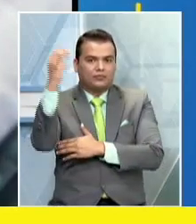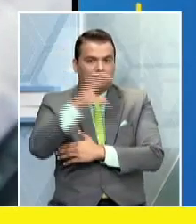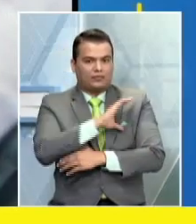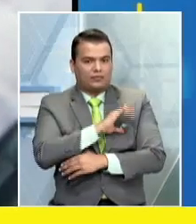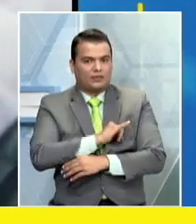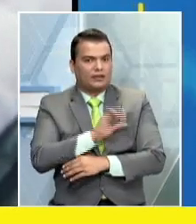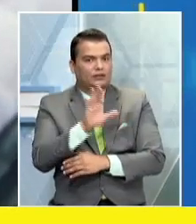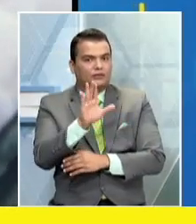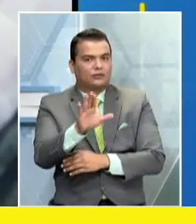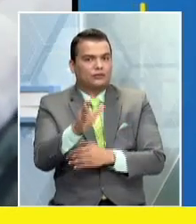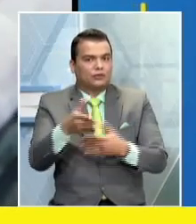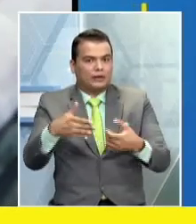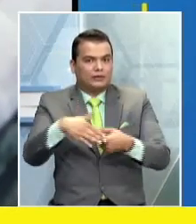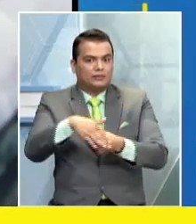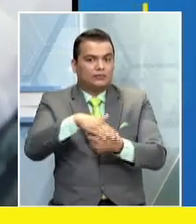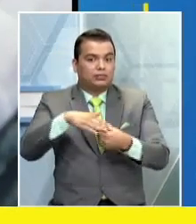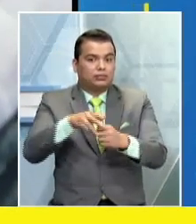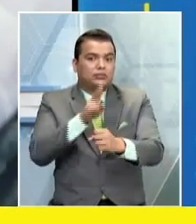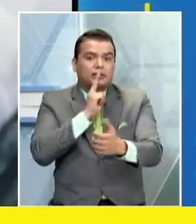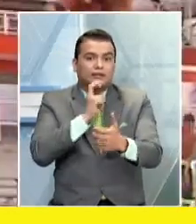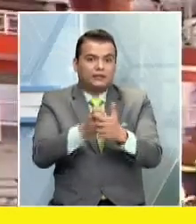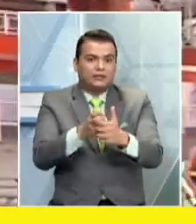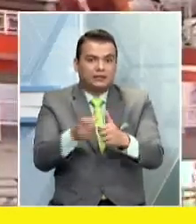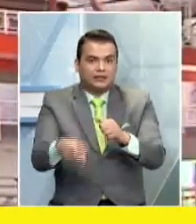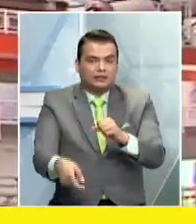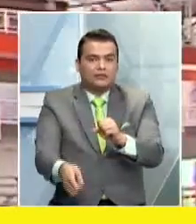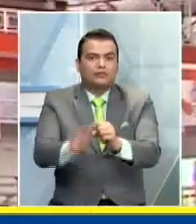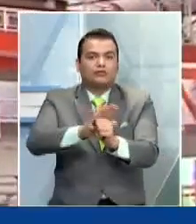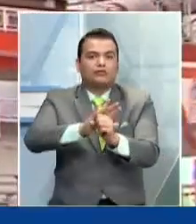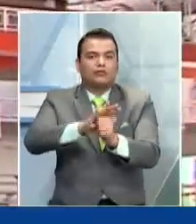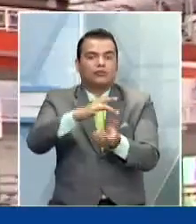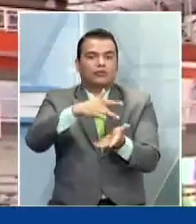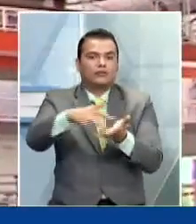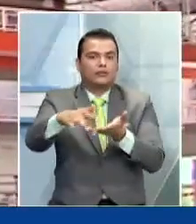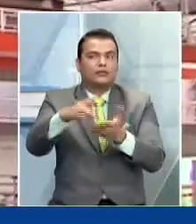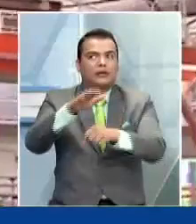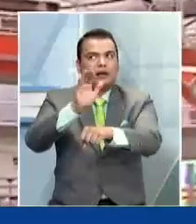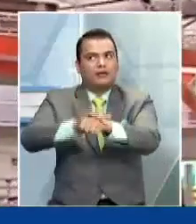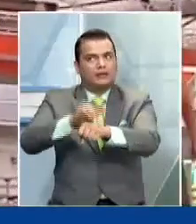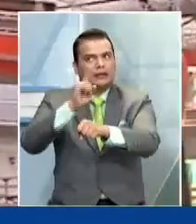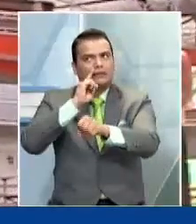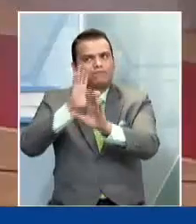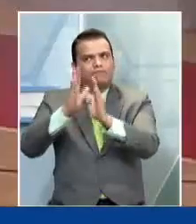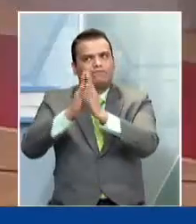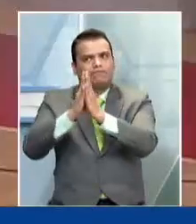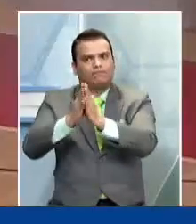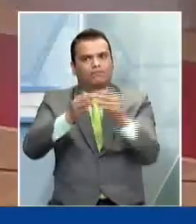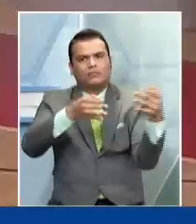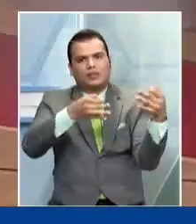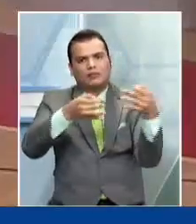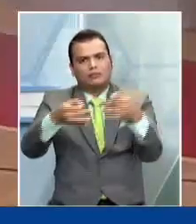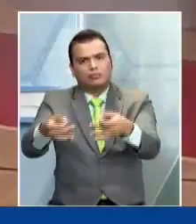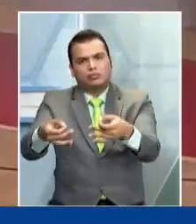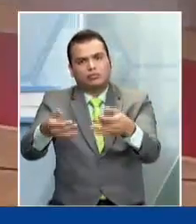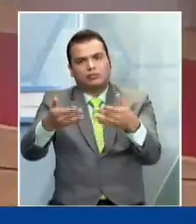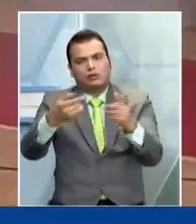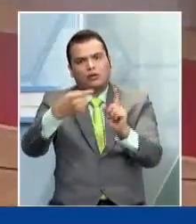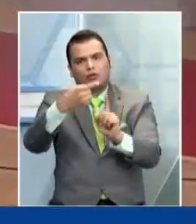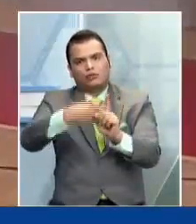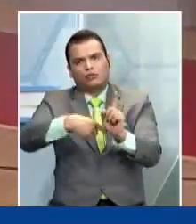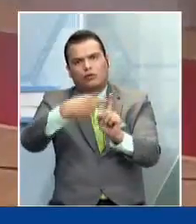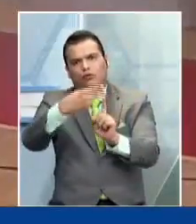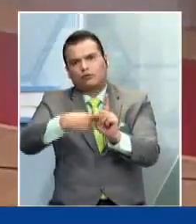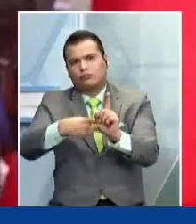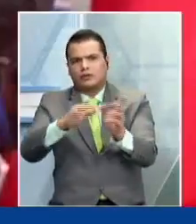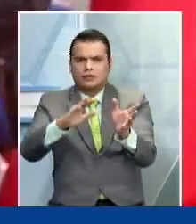ciudad tiene una alerta roja, se solicitó un aplazamiento para realizar, puede ser en 1, 2 o 3